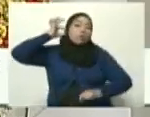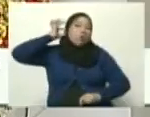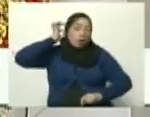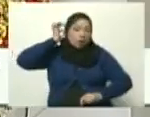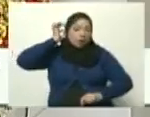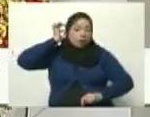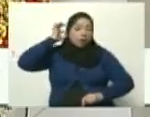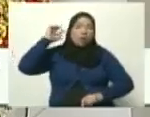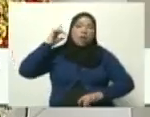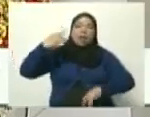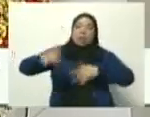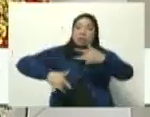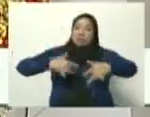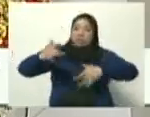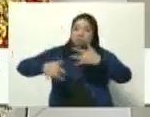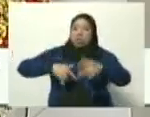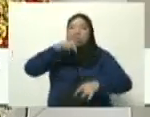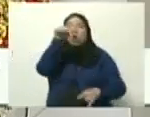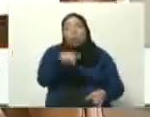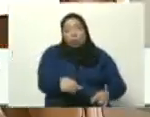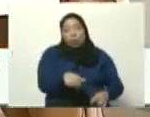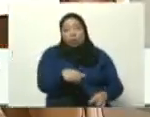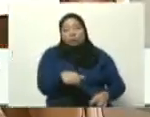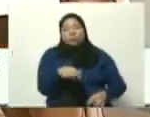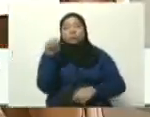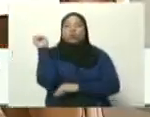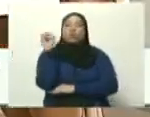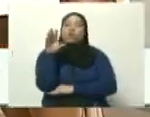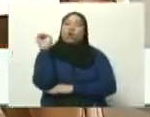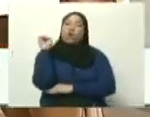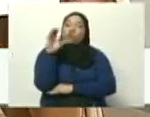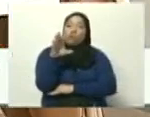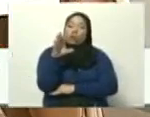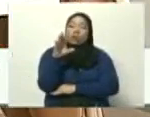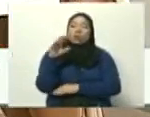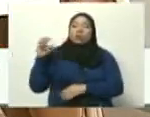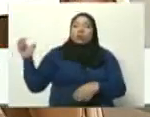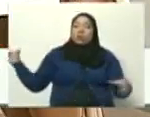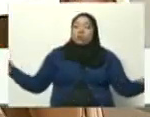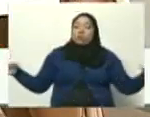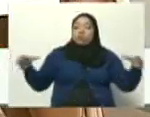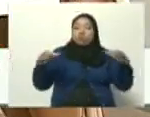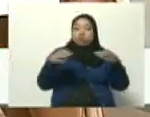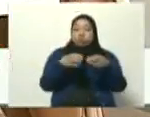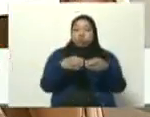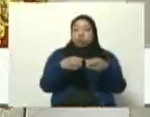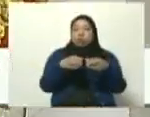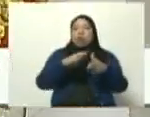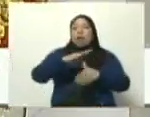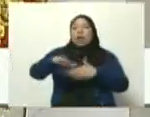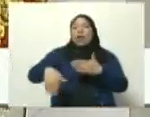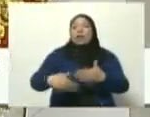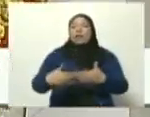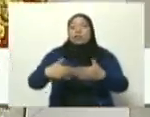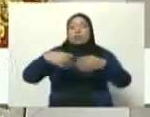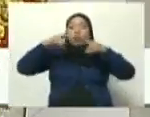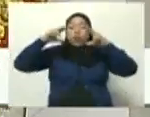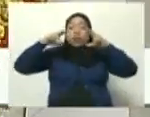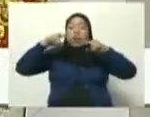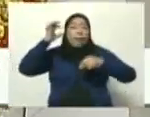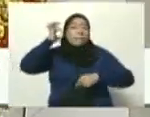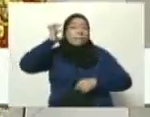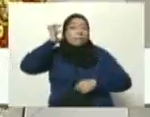es parte de las actividades que tenemos hoy. Este foro ha reunido a historiadoras venezolanas en torno a la figura histórica de